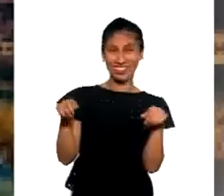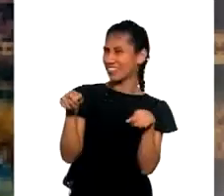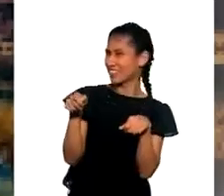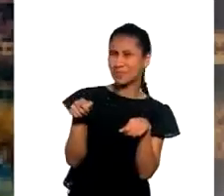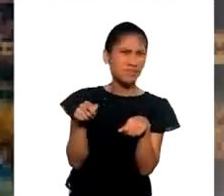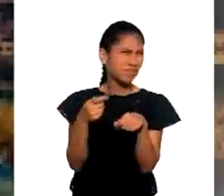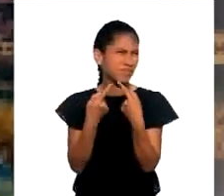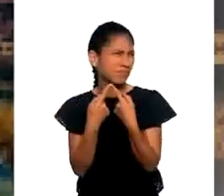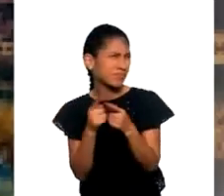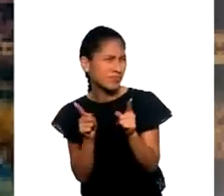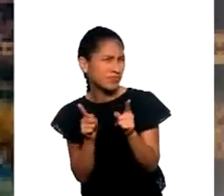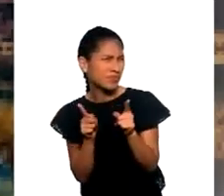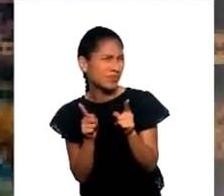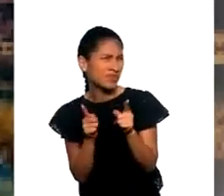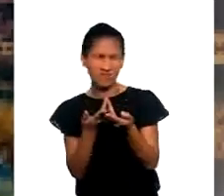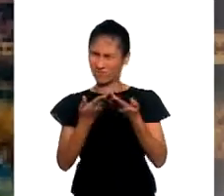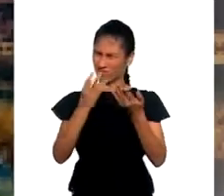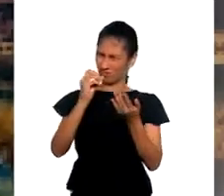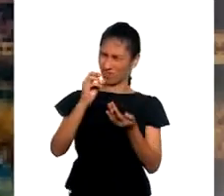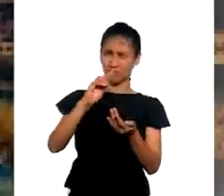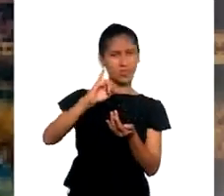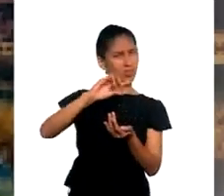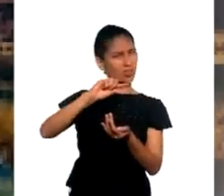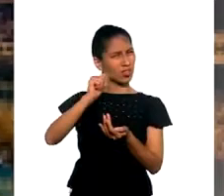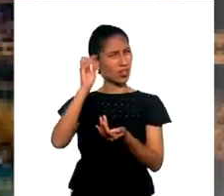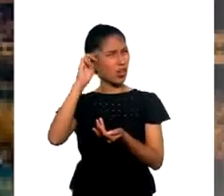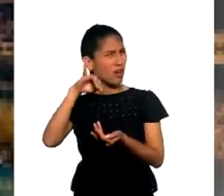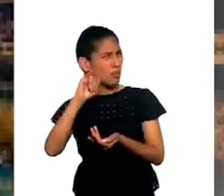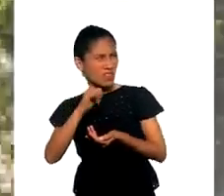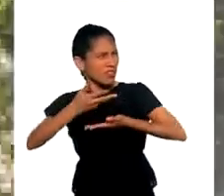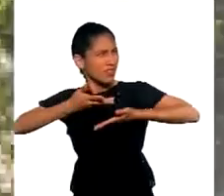pero qué es el horno